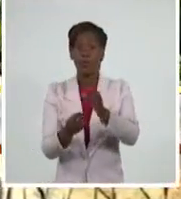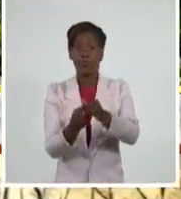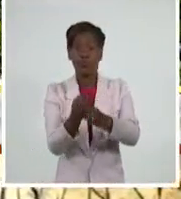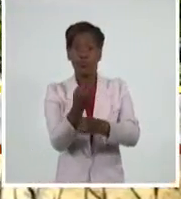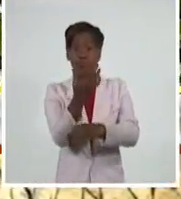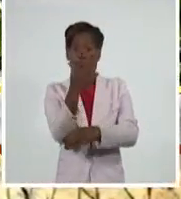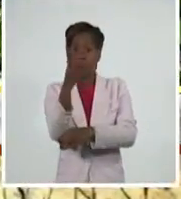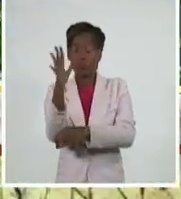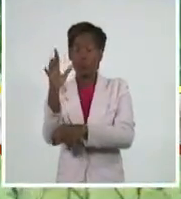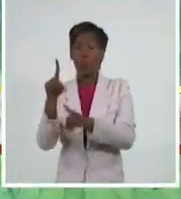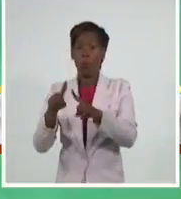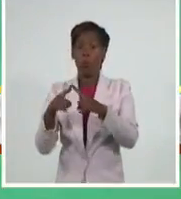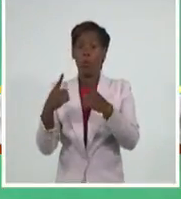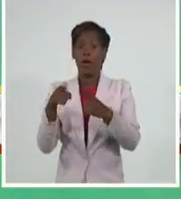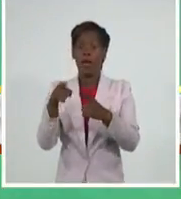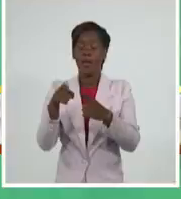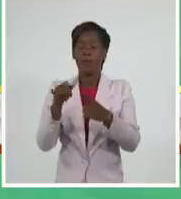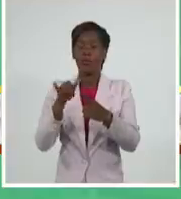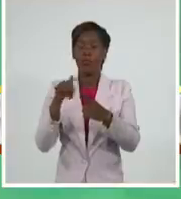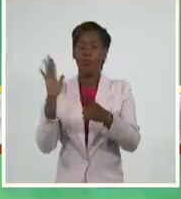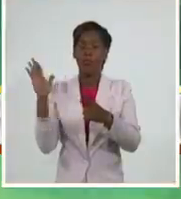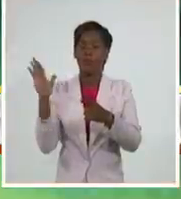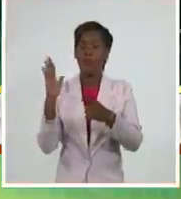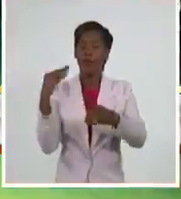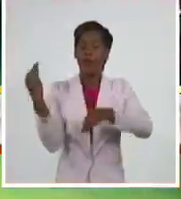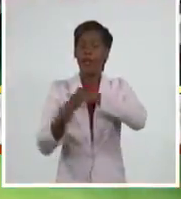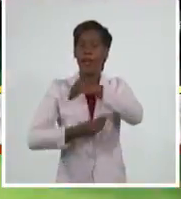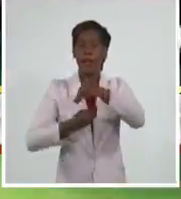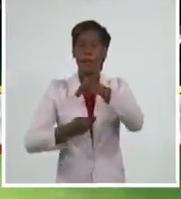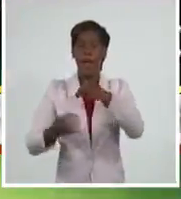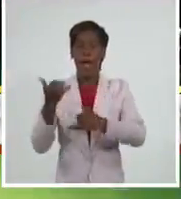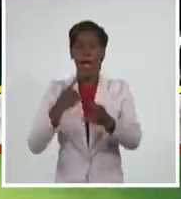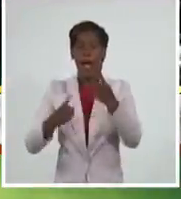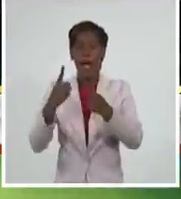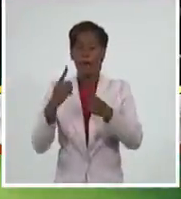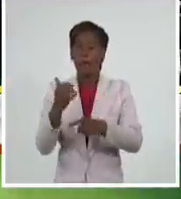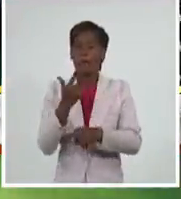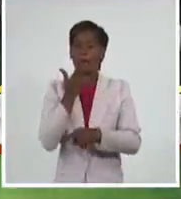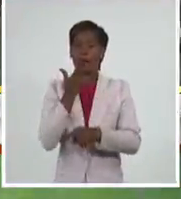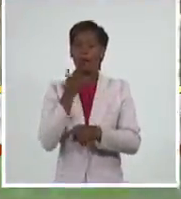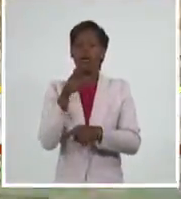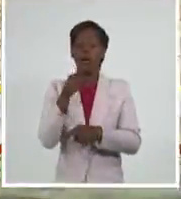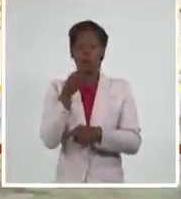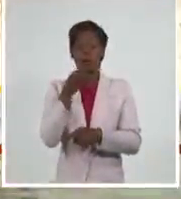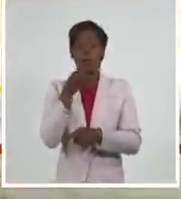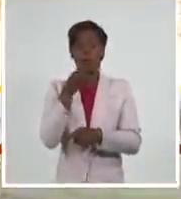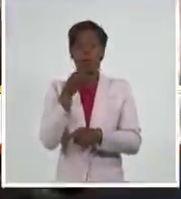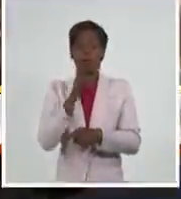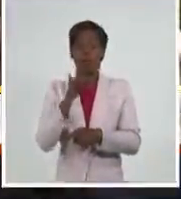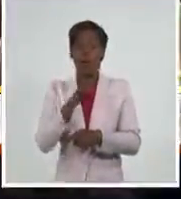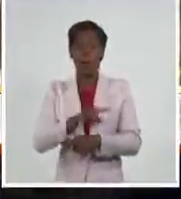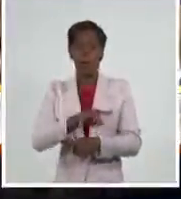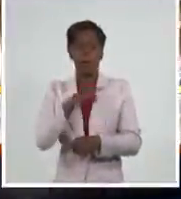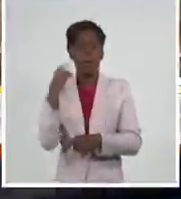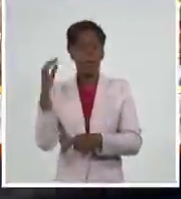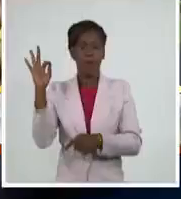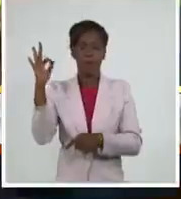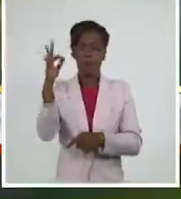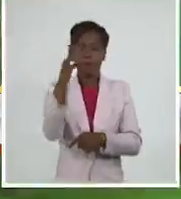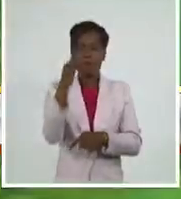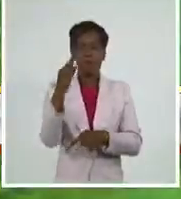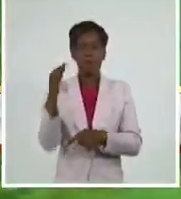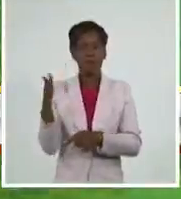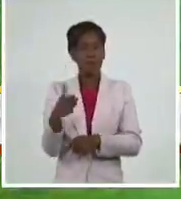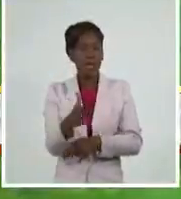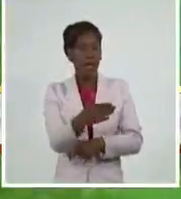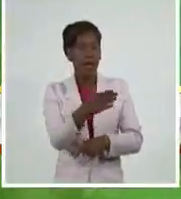defienden las costas del viento y las olas, sino también absorben carbono, contribuyen a la seguridad económica y alimentaria y son el